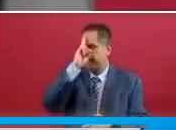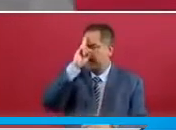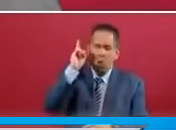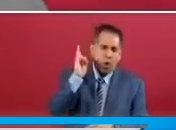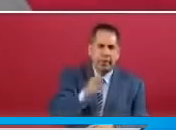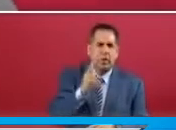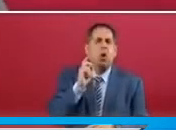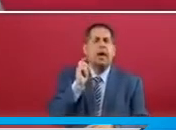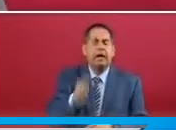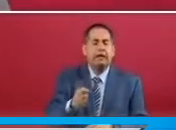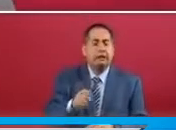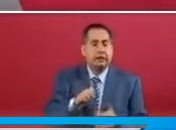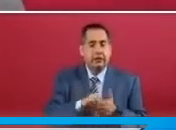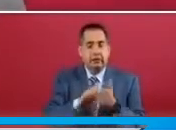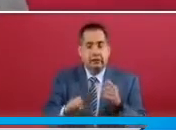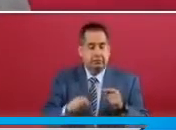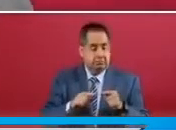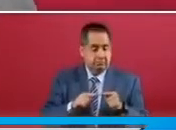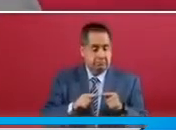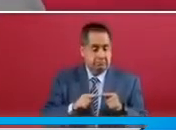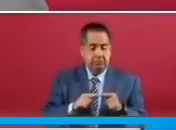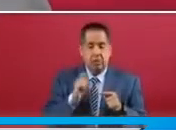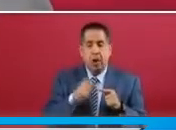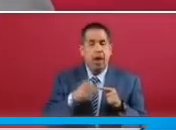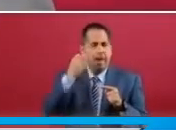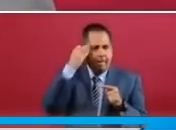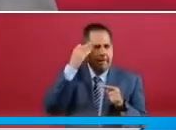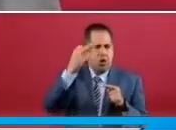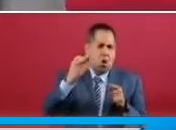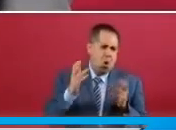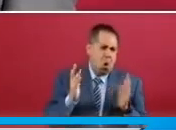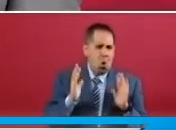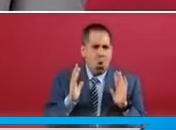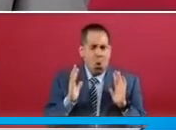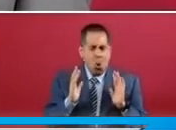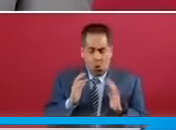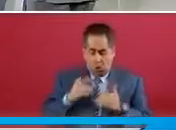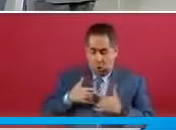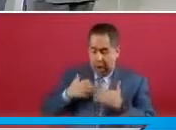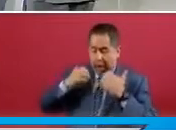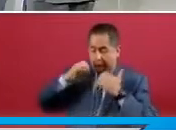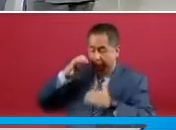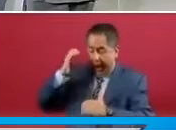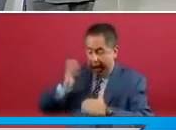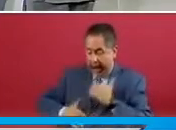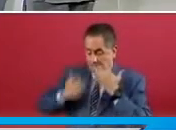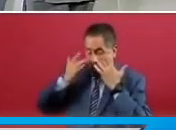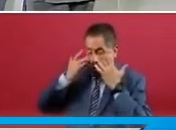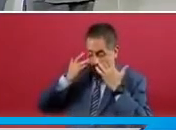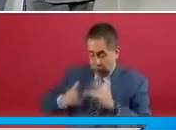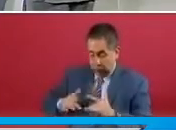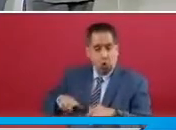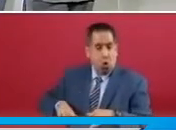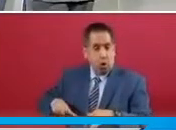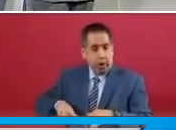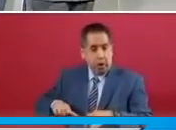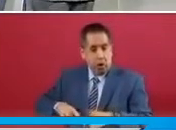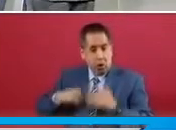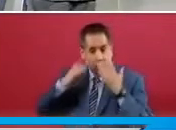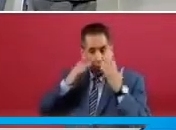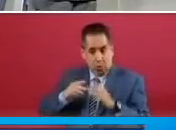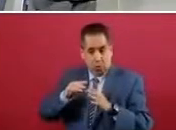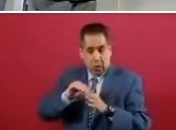Esta es la iniciativa que ya se envió como parte del plan de austeridad del gobierno, que evitará que los funcionarios participen en empresas privadas del sector en el